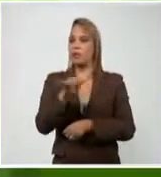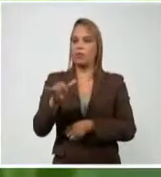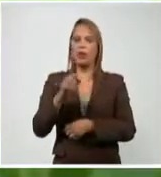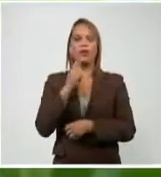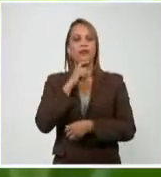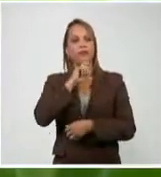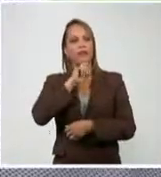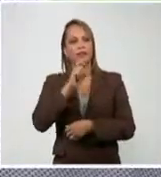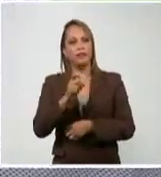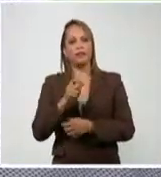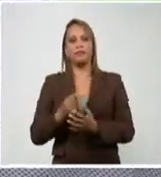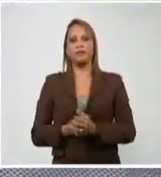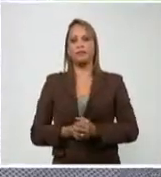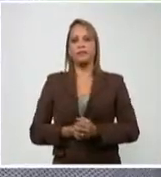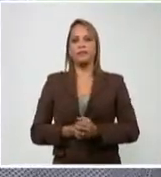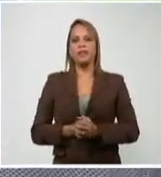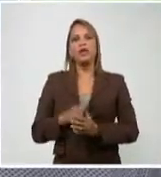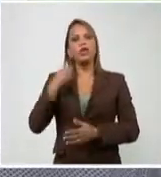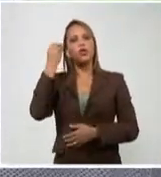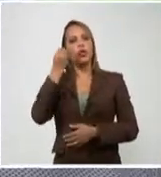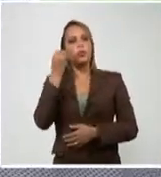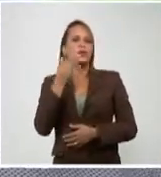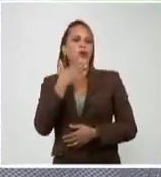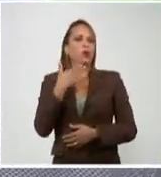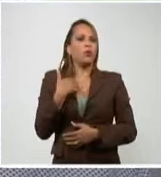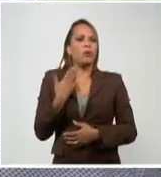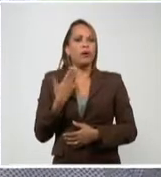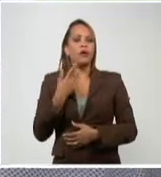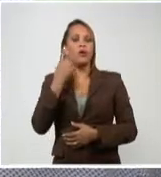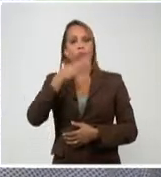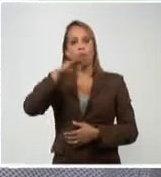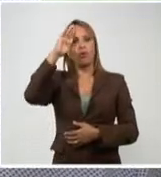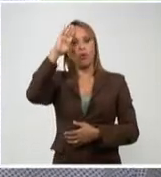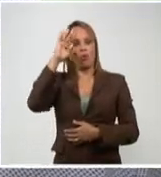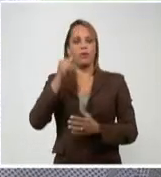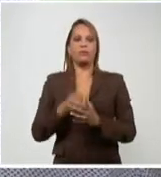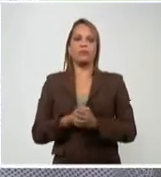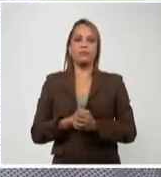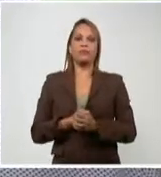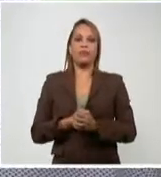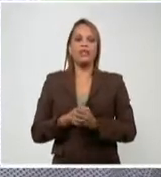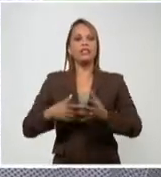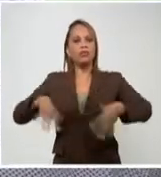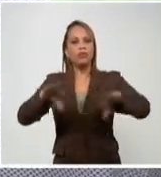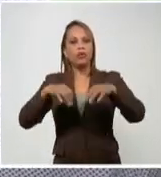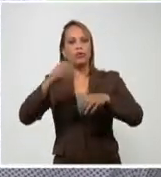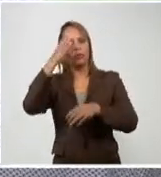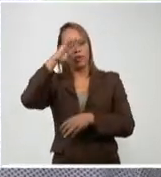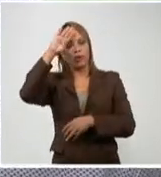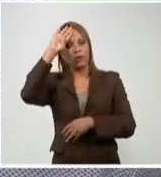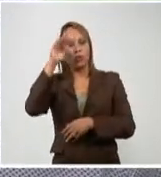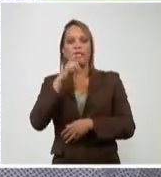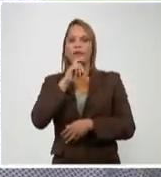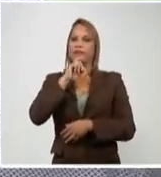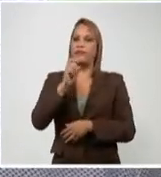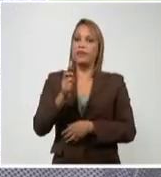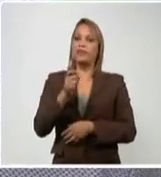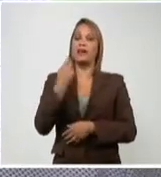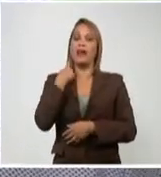cuando Cuba llama. Pienso como en Cuba y como país, y en la situación que está el país, y el 2020 ha sido un año